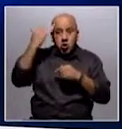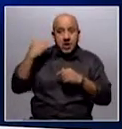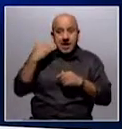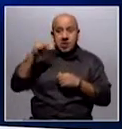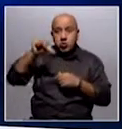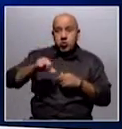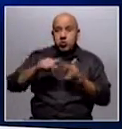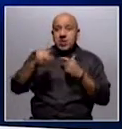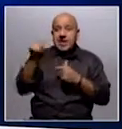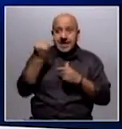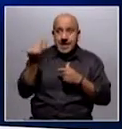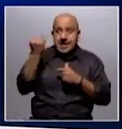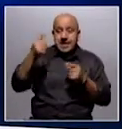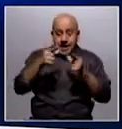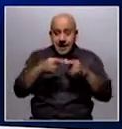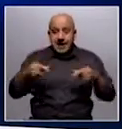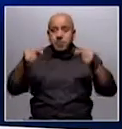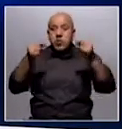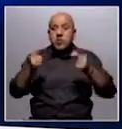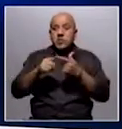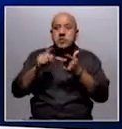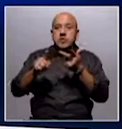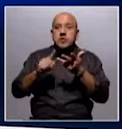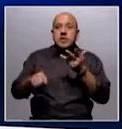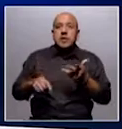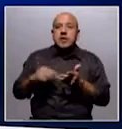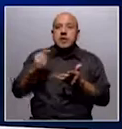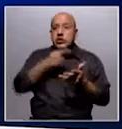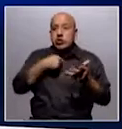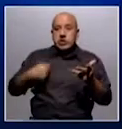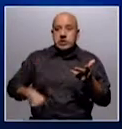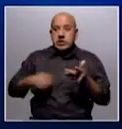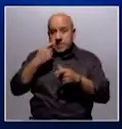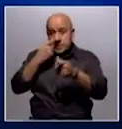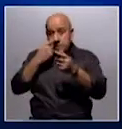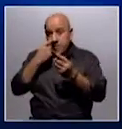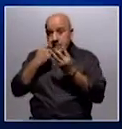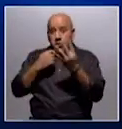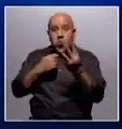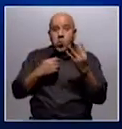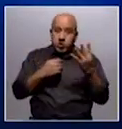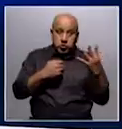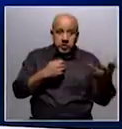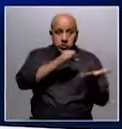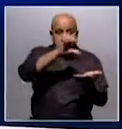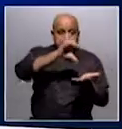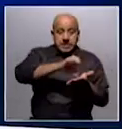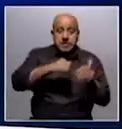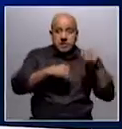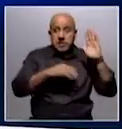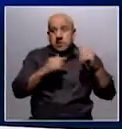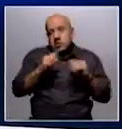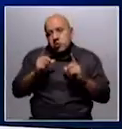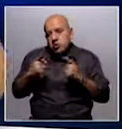italia y japón son los países que se consideran zonas de riesgo elevado está entre los 45 con marcas por suerte yo no presenté